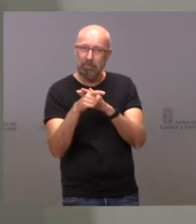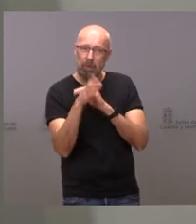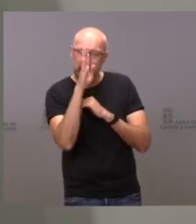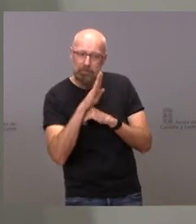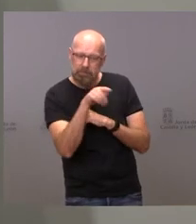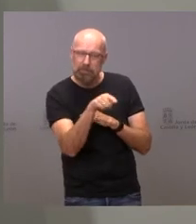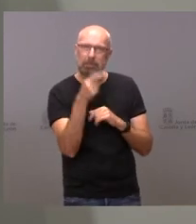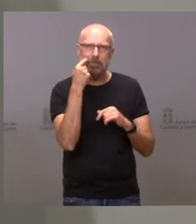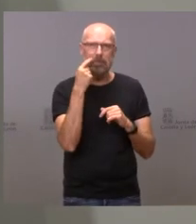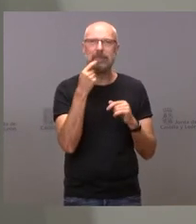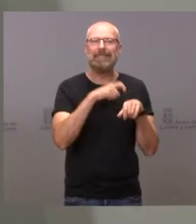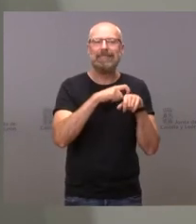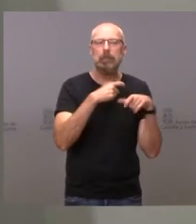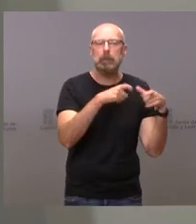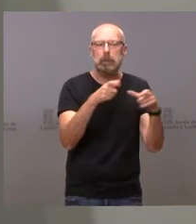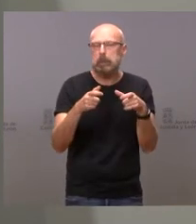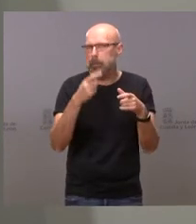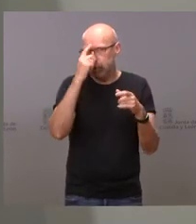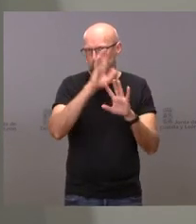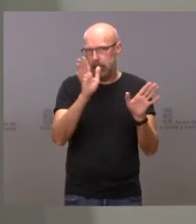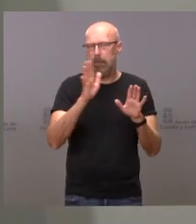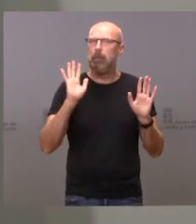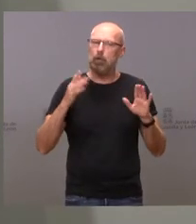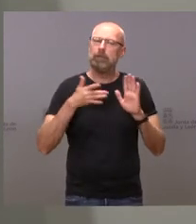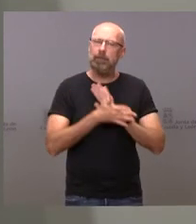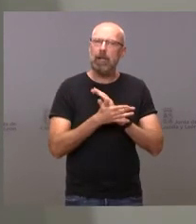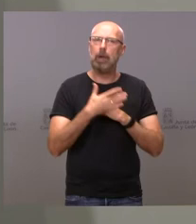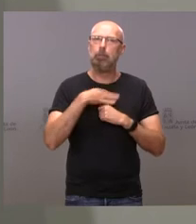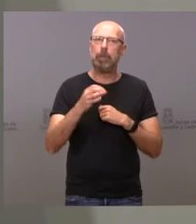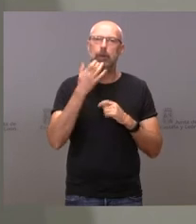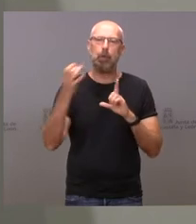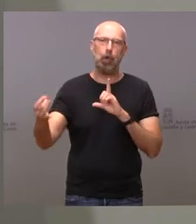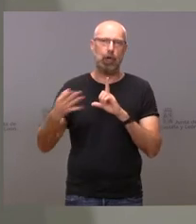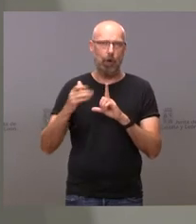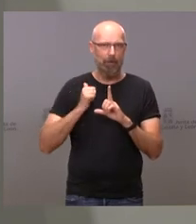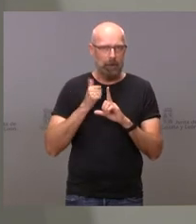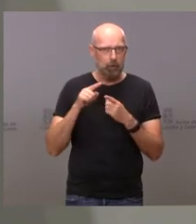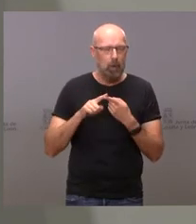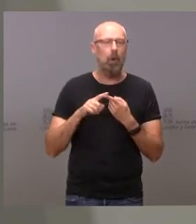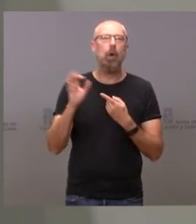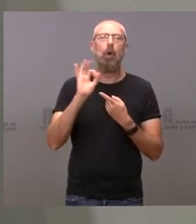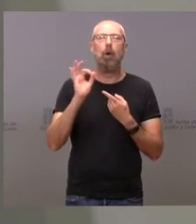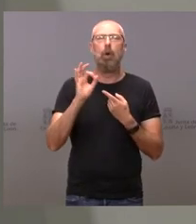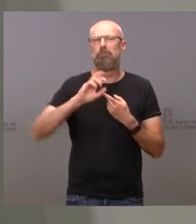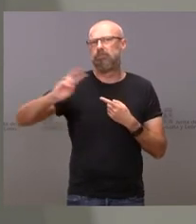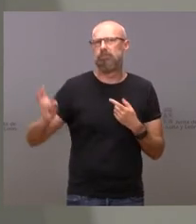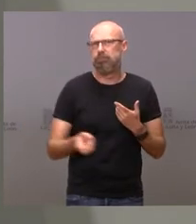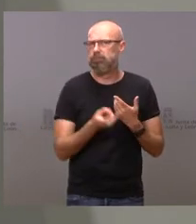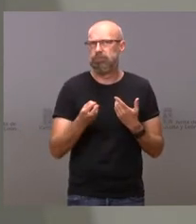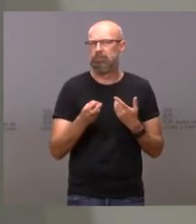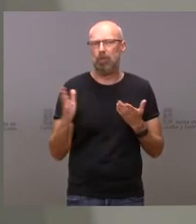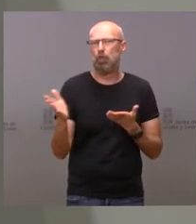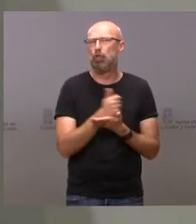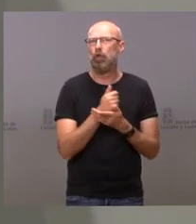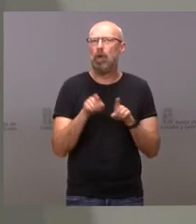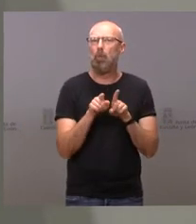pero desde intentos de intrusión hasta correos fraudulentos, hasta en fin, todos los ataques que se